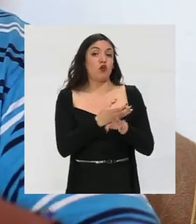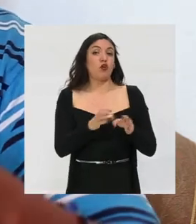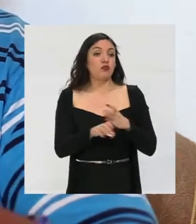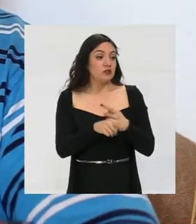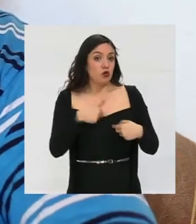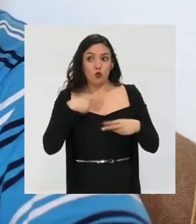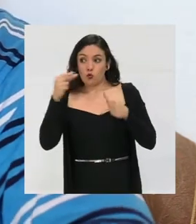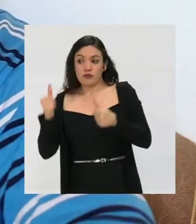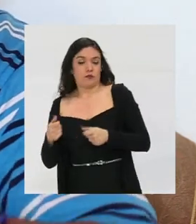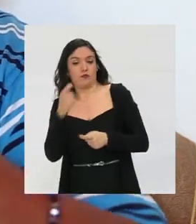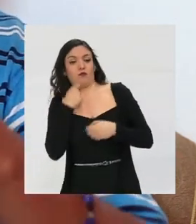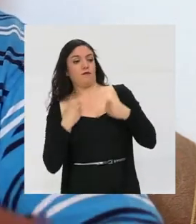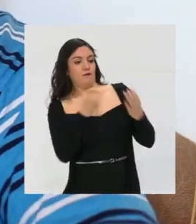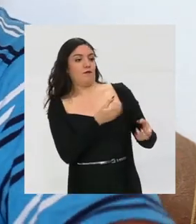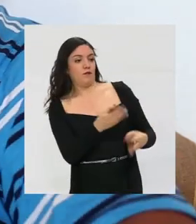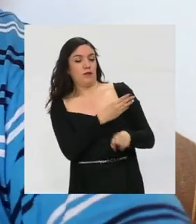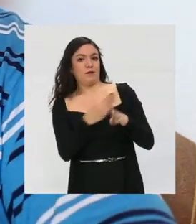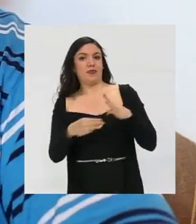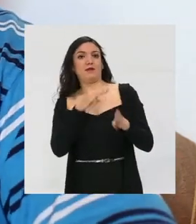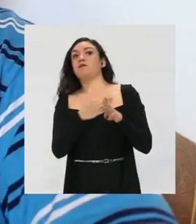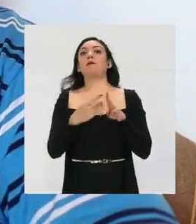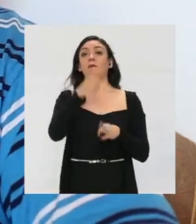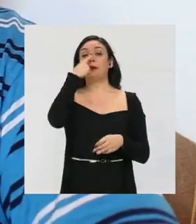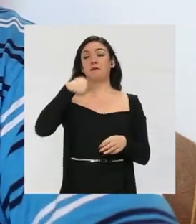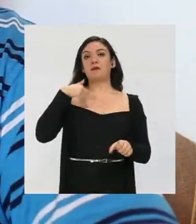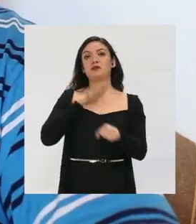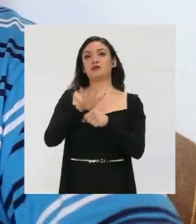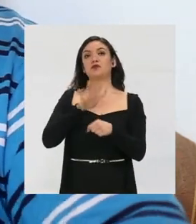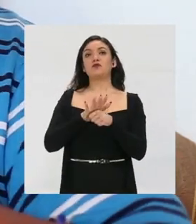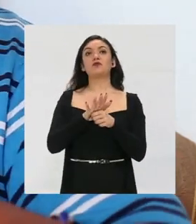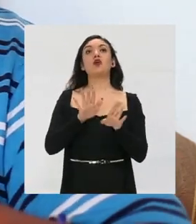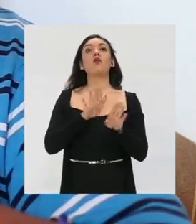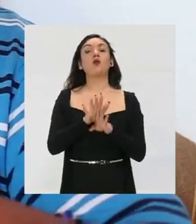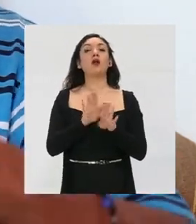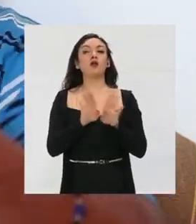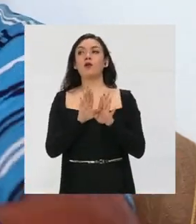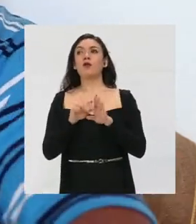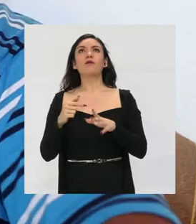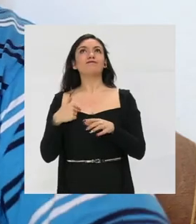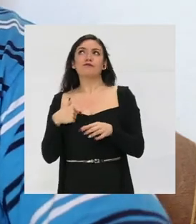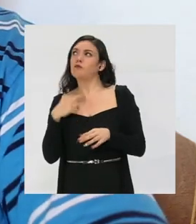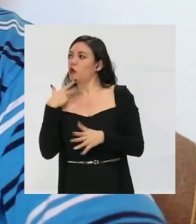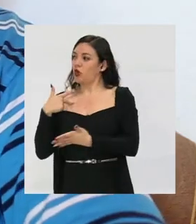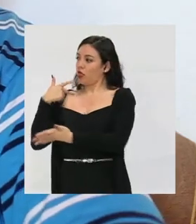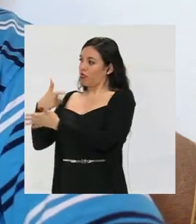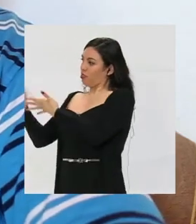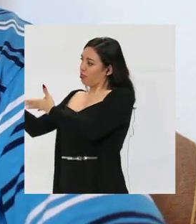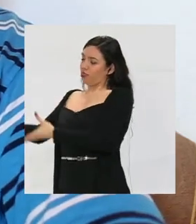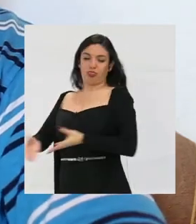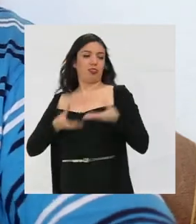espacios con cosas materiales. Para mí era más viable llegar con un regalo,